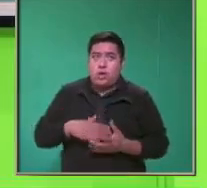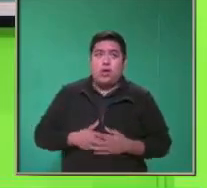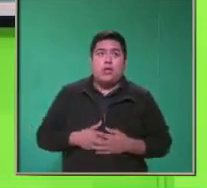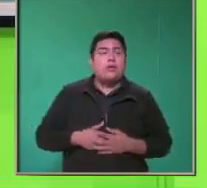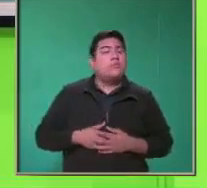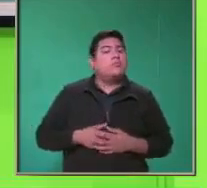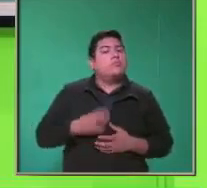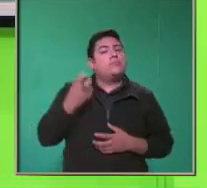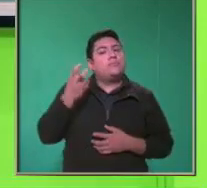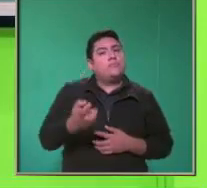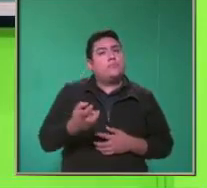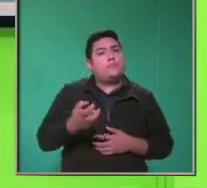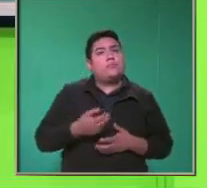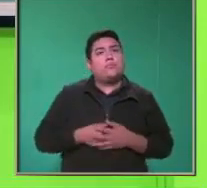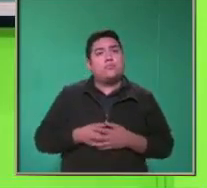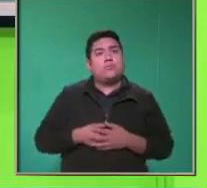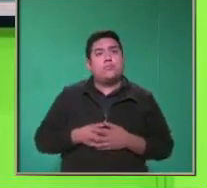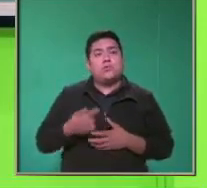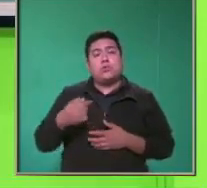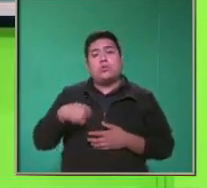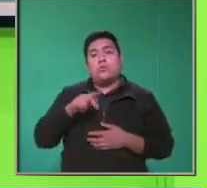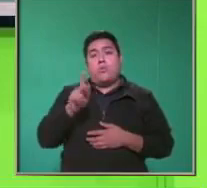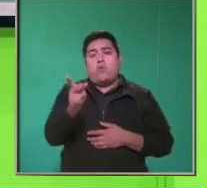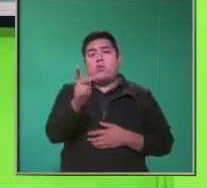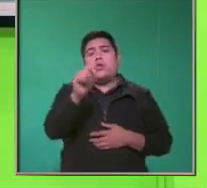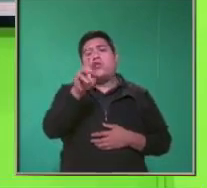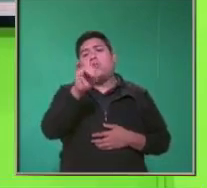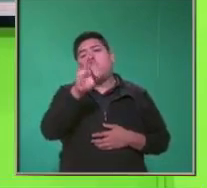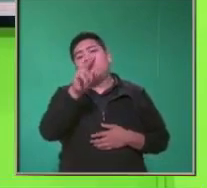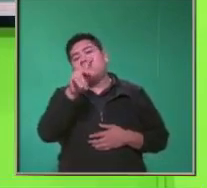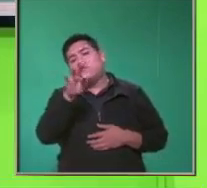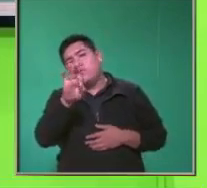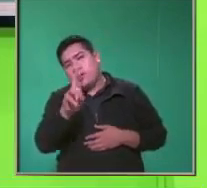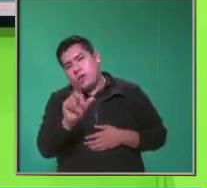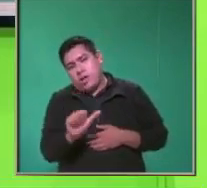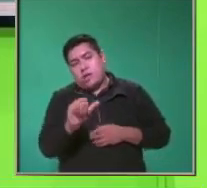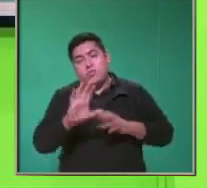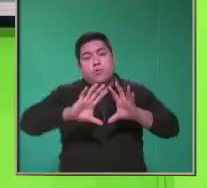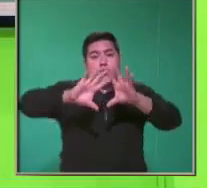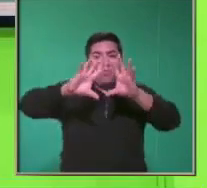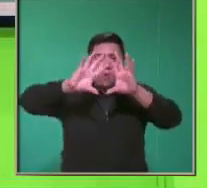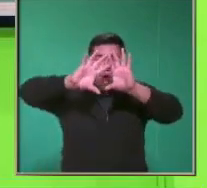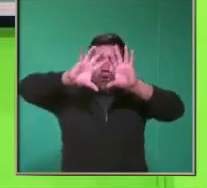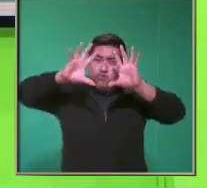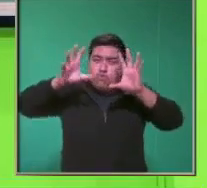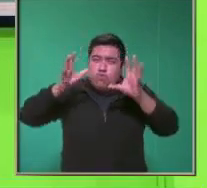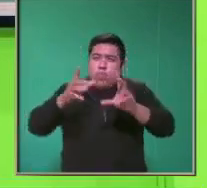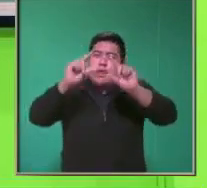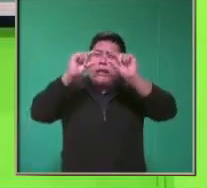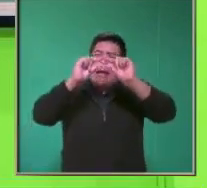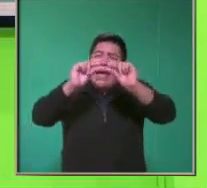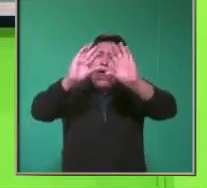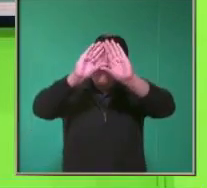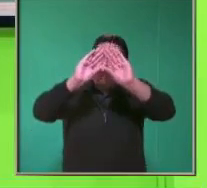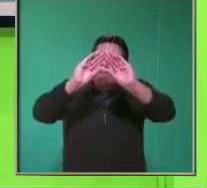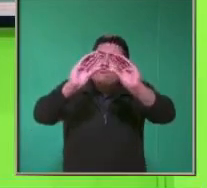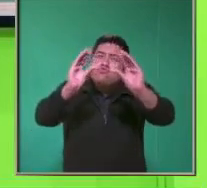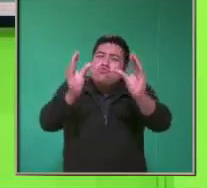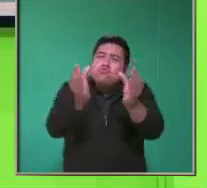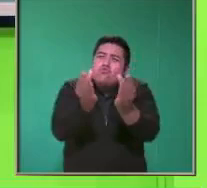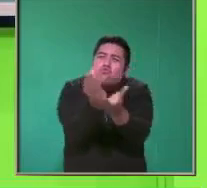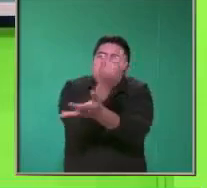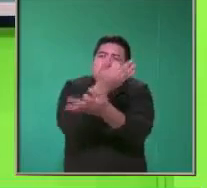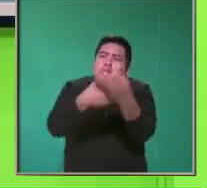tanto, después de preguntarte qué es la troposfera, que ya viste que es una capa delgada, que es donde se dan todos